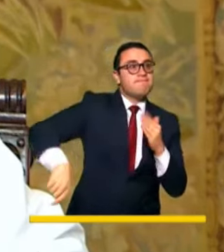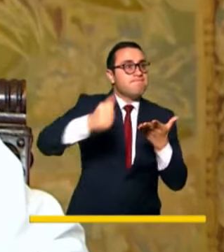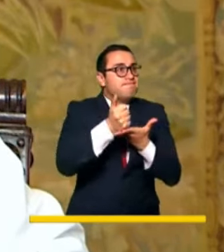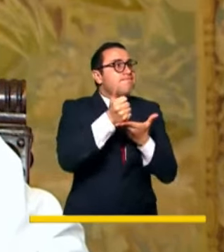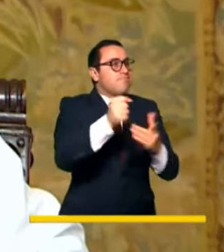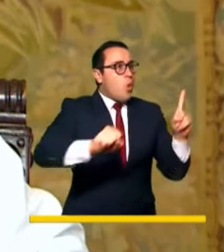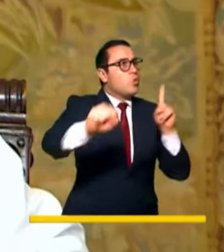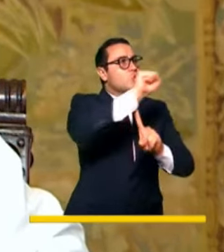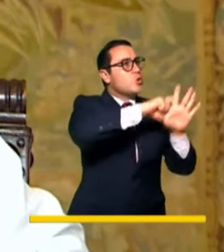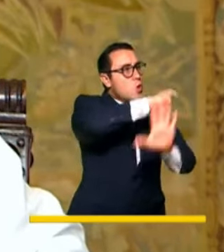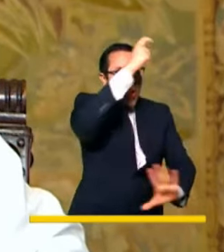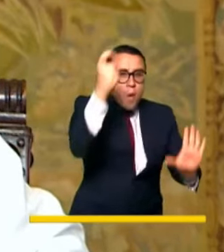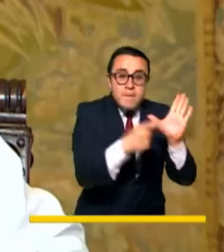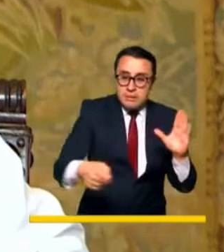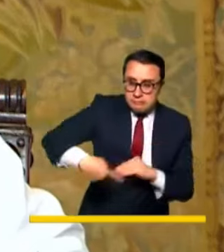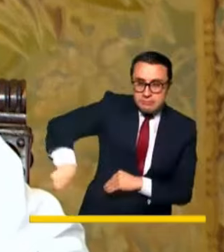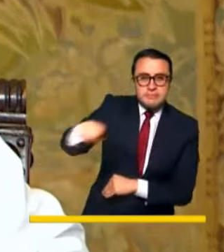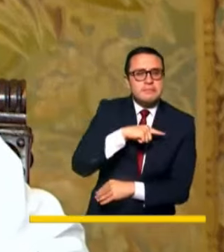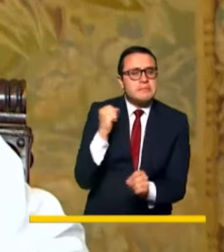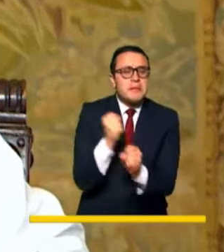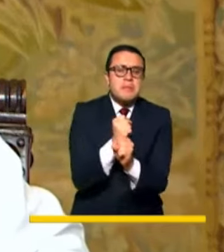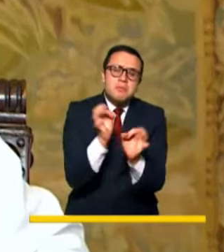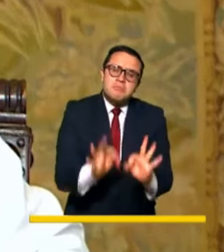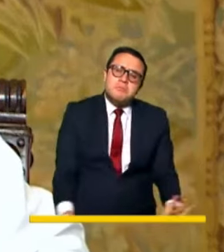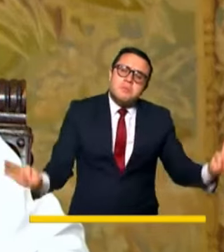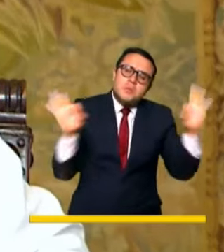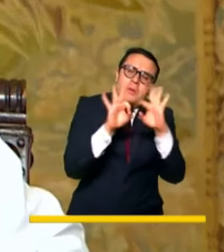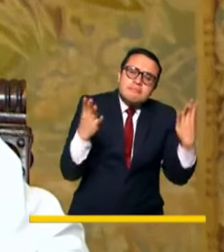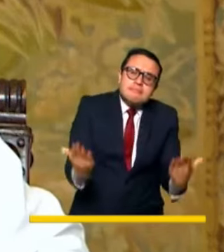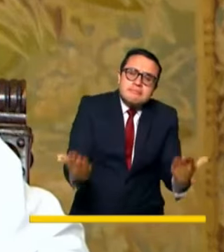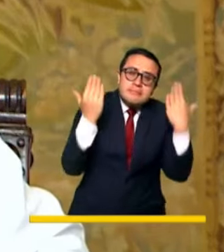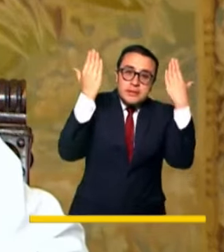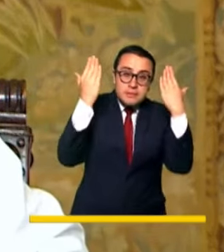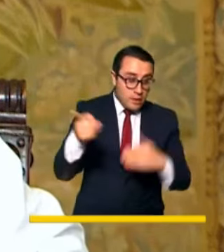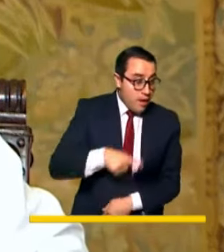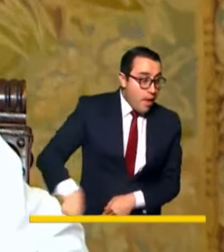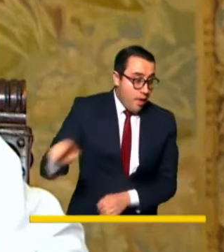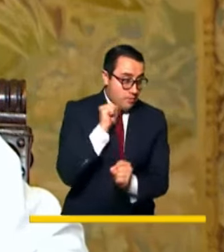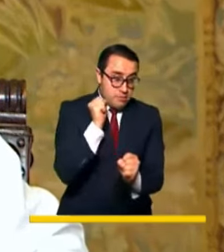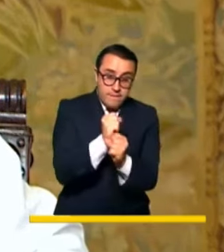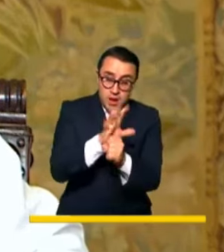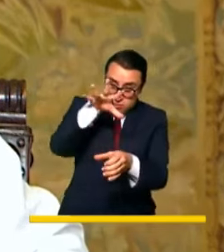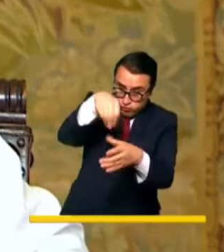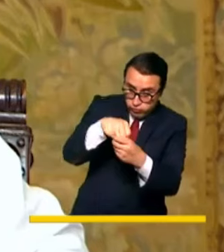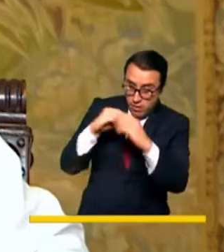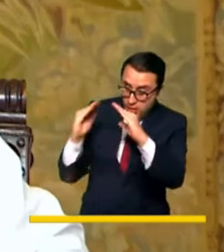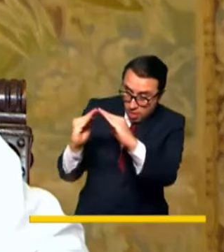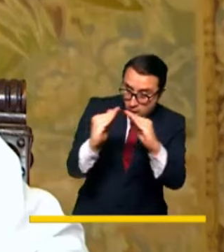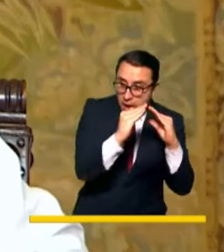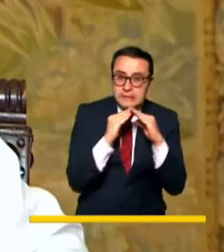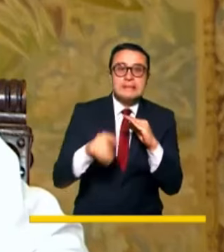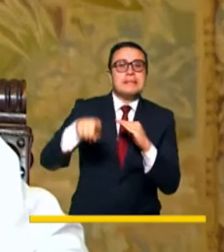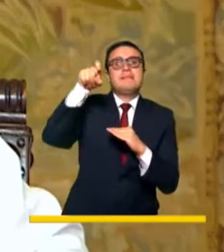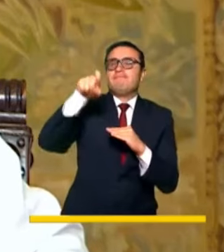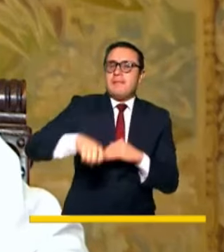entera este trabajo es de car vital y quienes trabajen en el hogar deben contar con los mismos